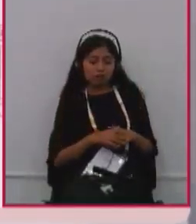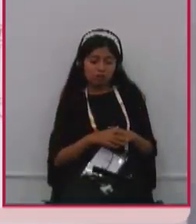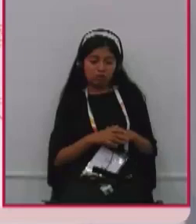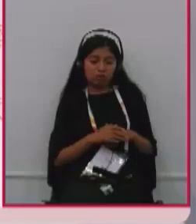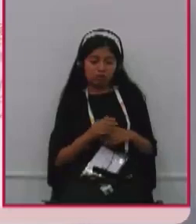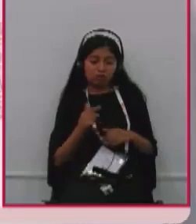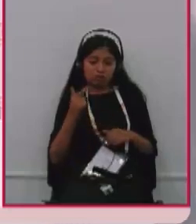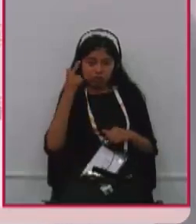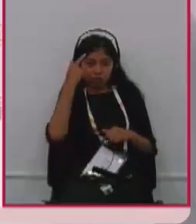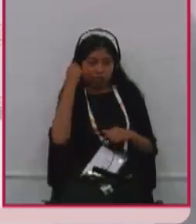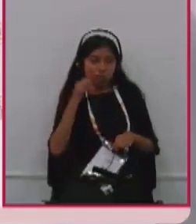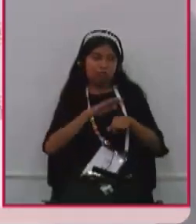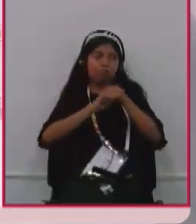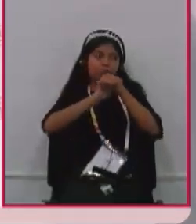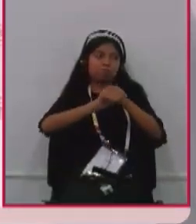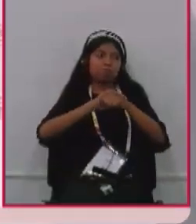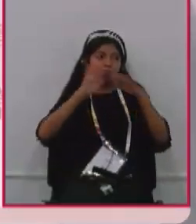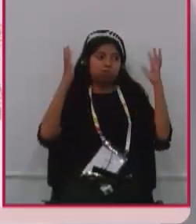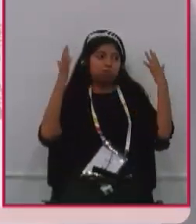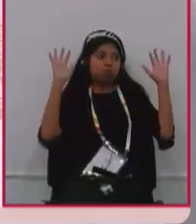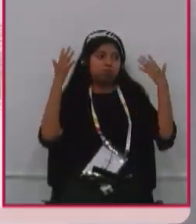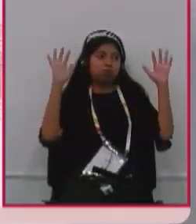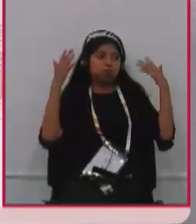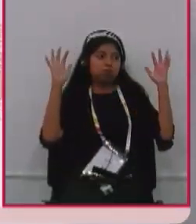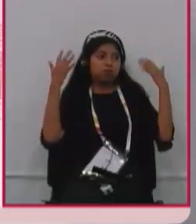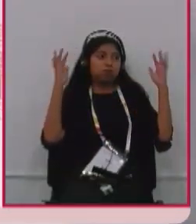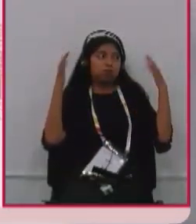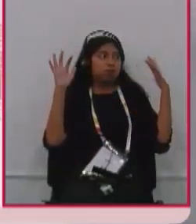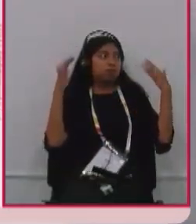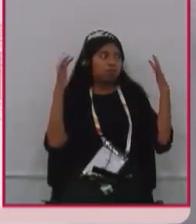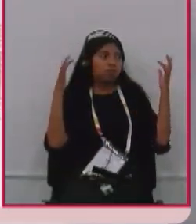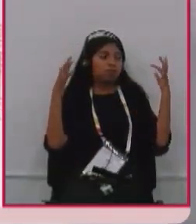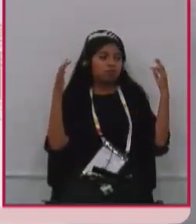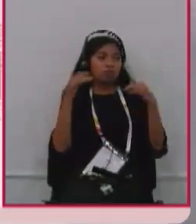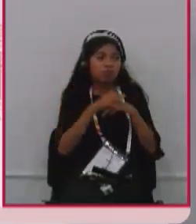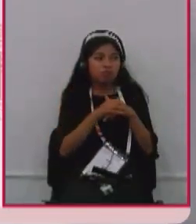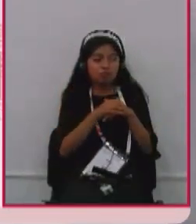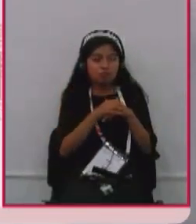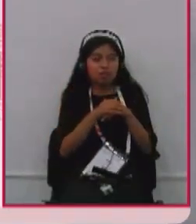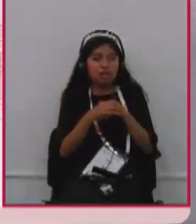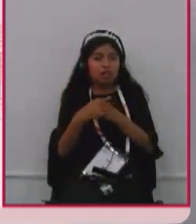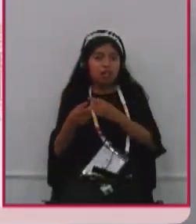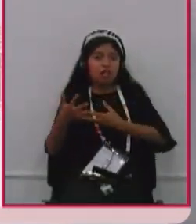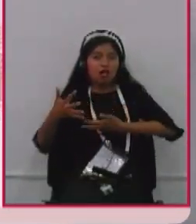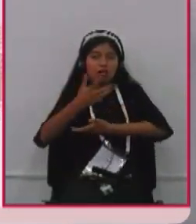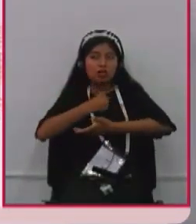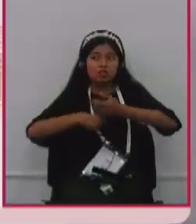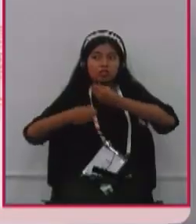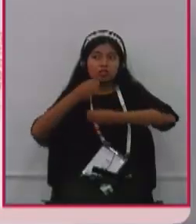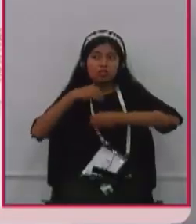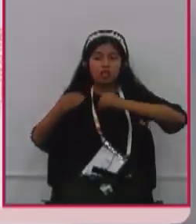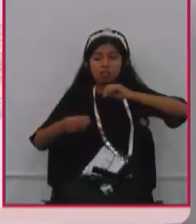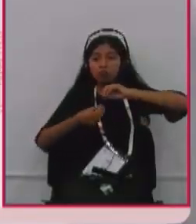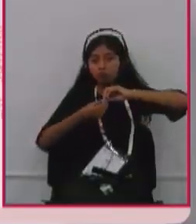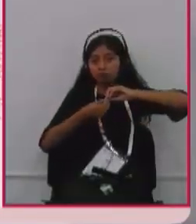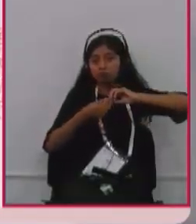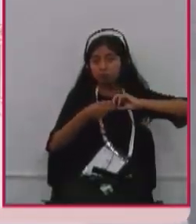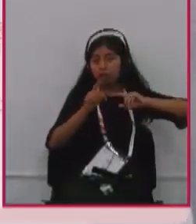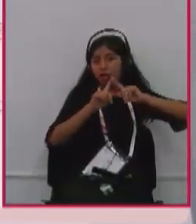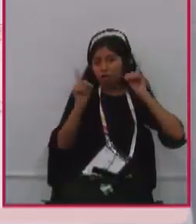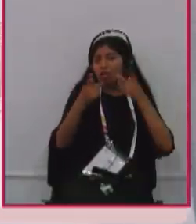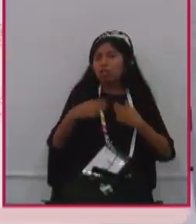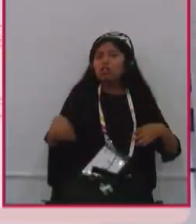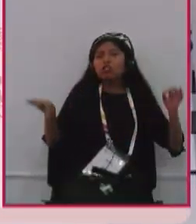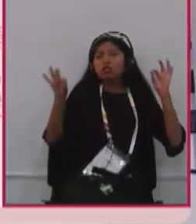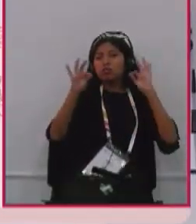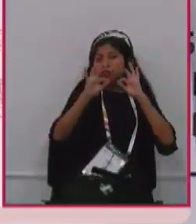que felicitarlos por el trabajo exitoso que están haciendo en esta recuperación adicional. Pero es